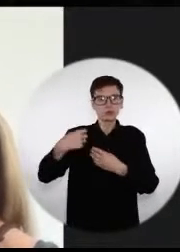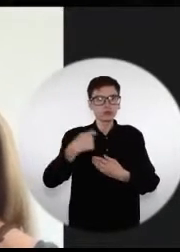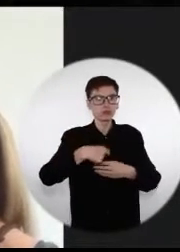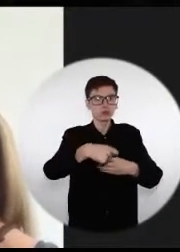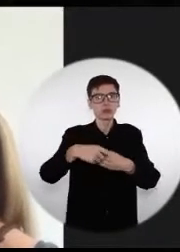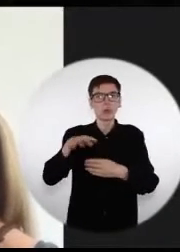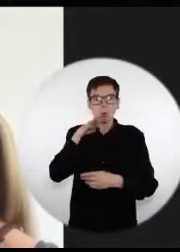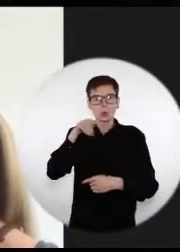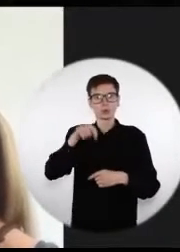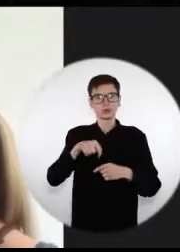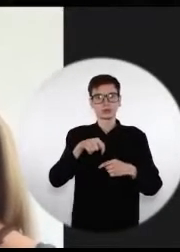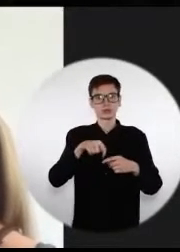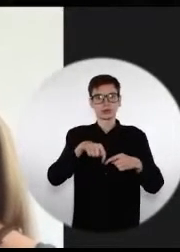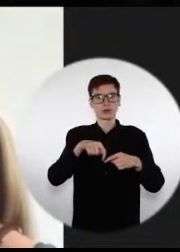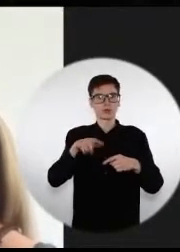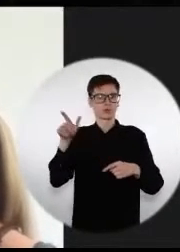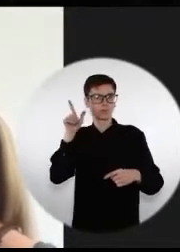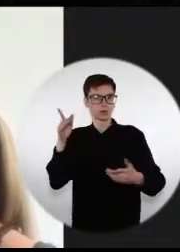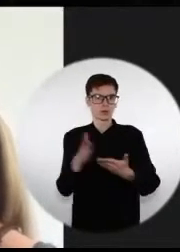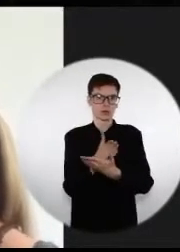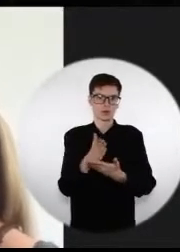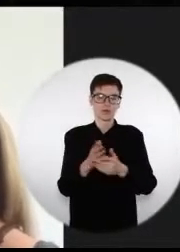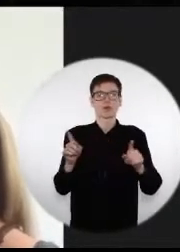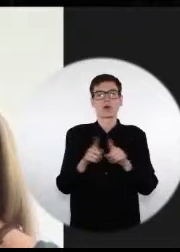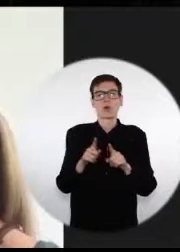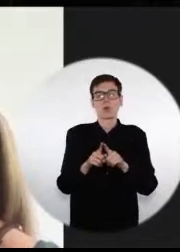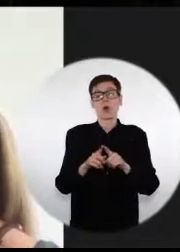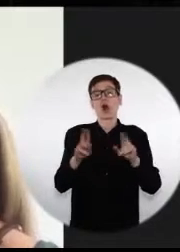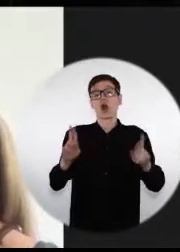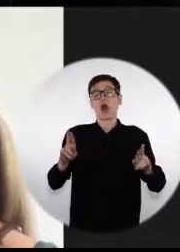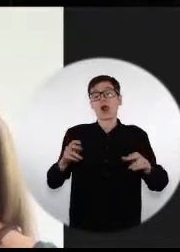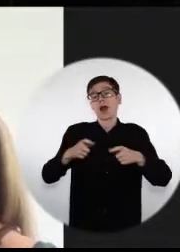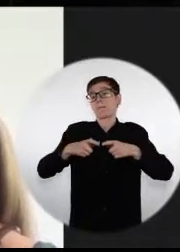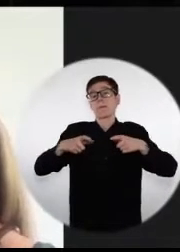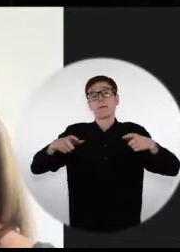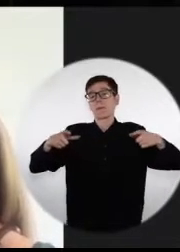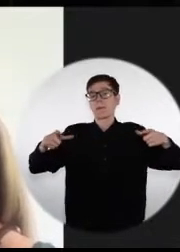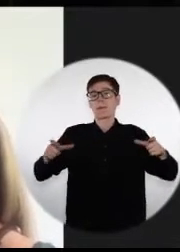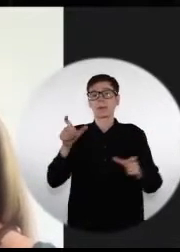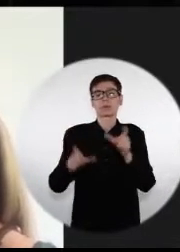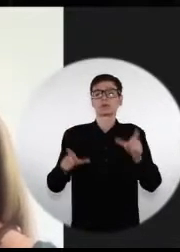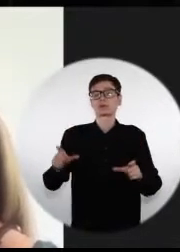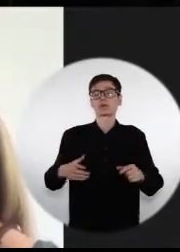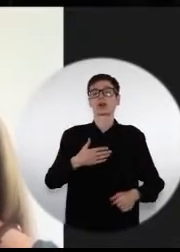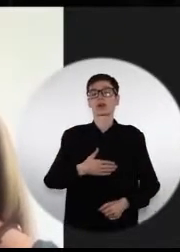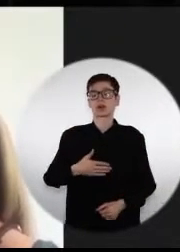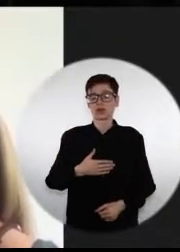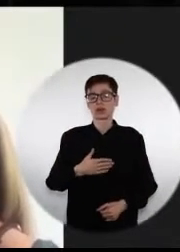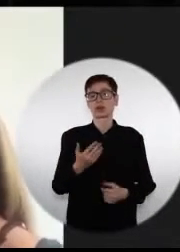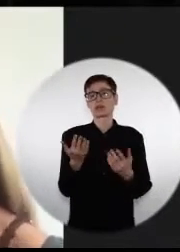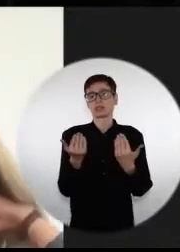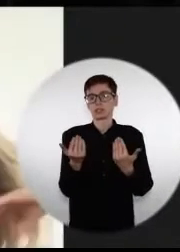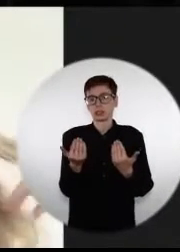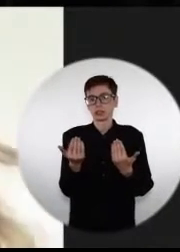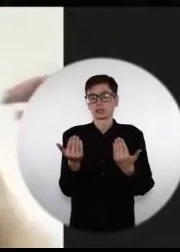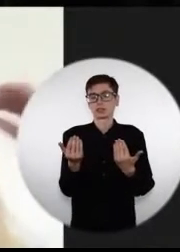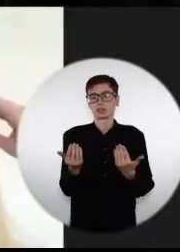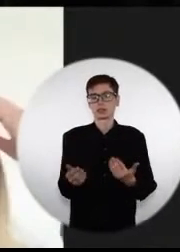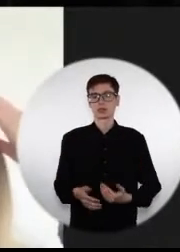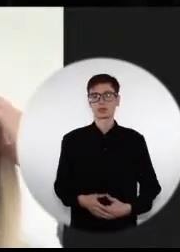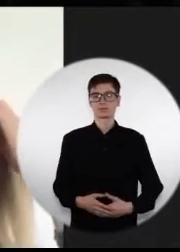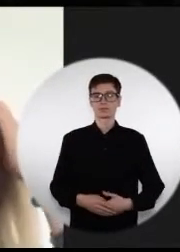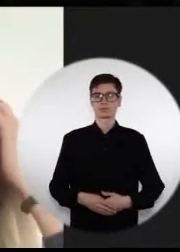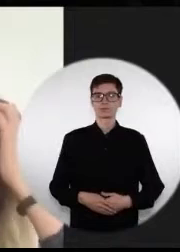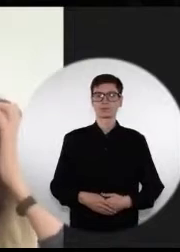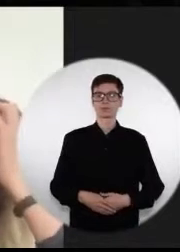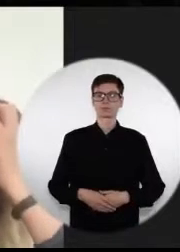están tratando de posiciones la posibilidad consumo de este tipo de contenido y bueno hay que esperar a